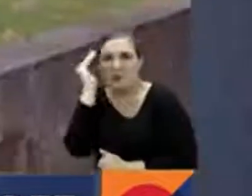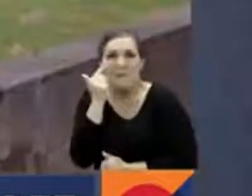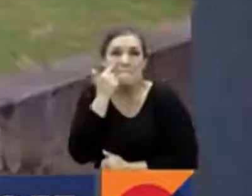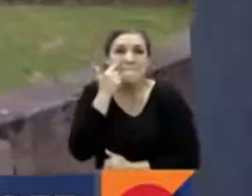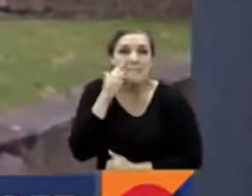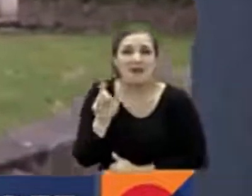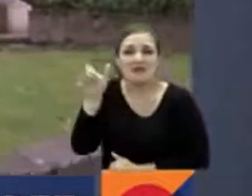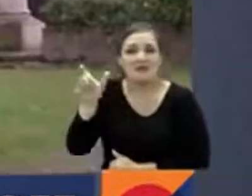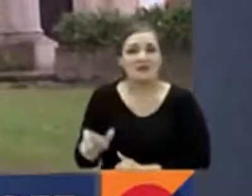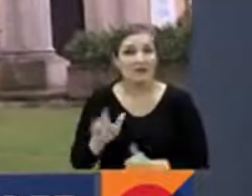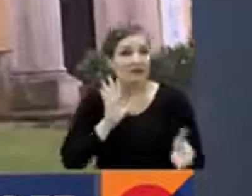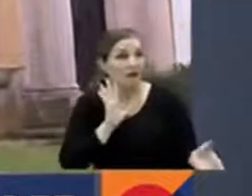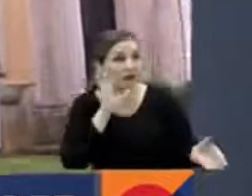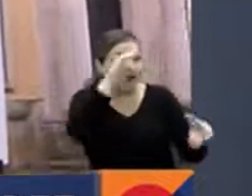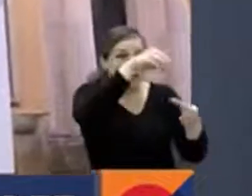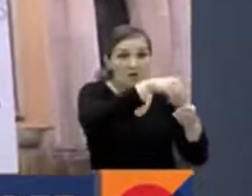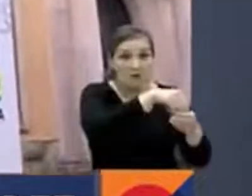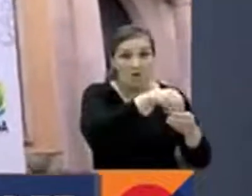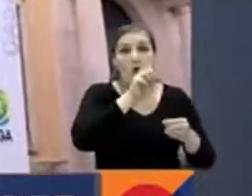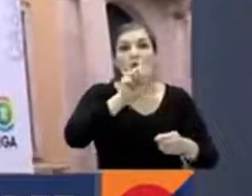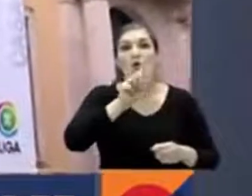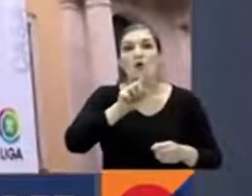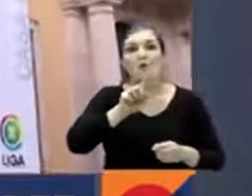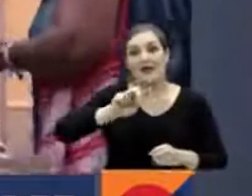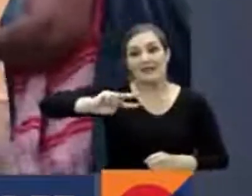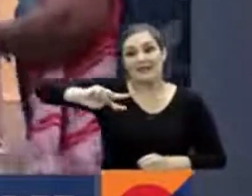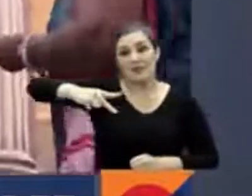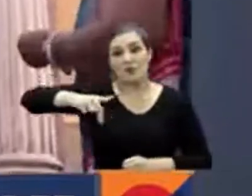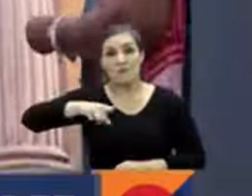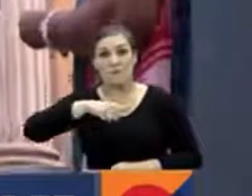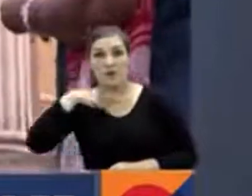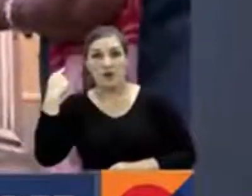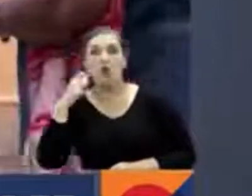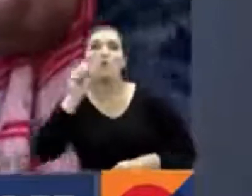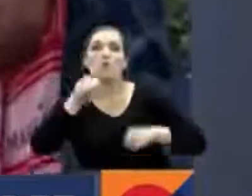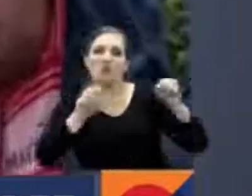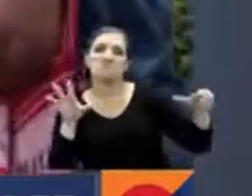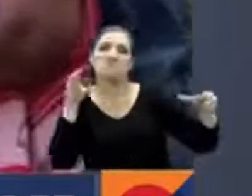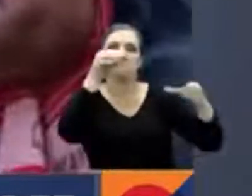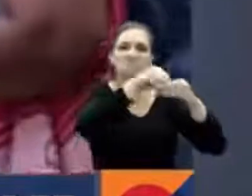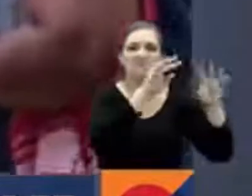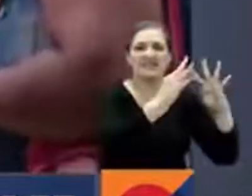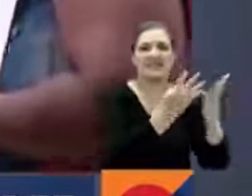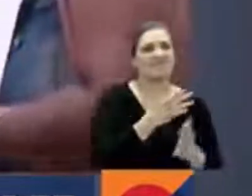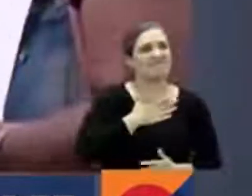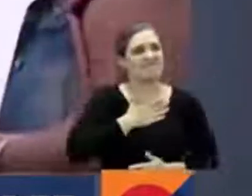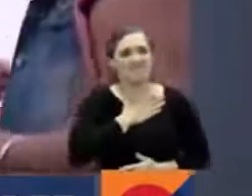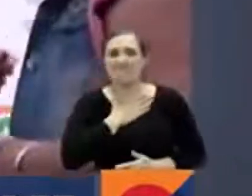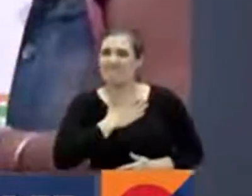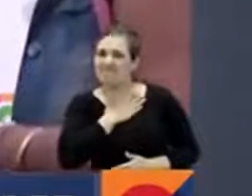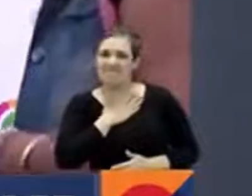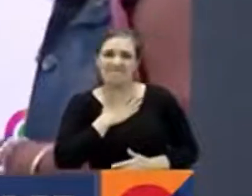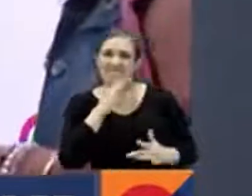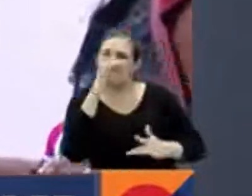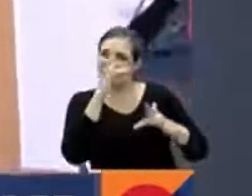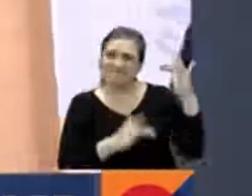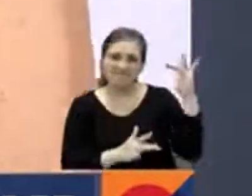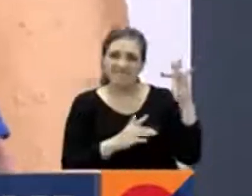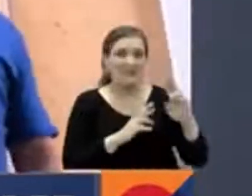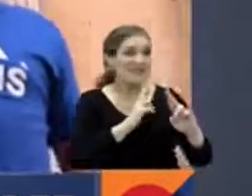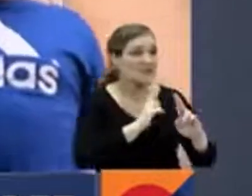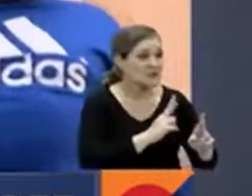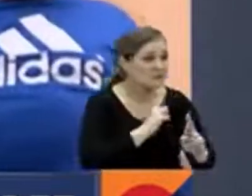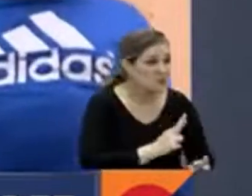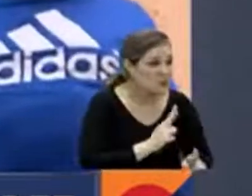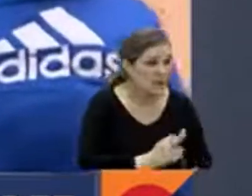de asumir o de ocupar la curul en el Congreso de la República, según el ingeniero, porque allí no se ve ejecución ni resultados en